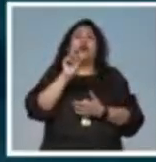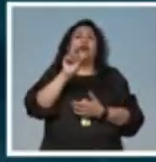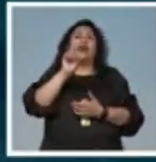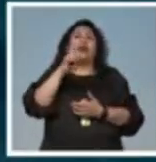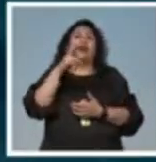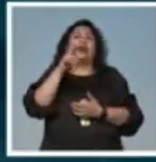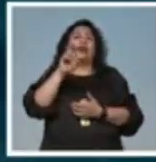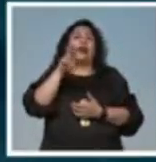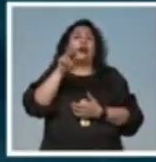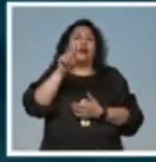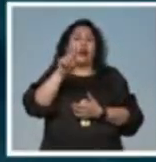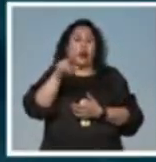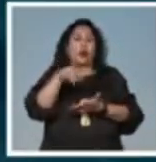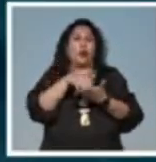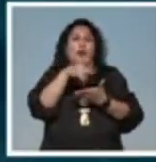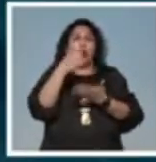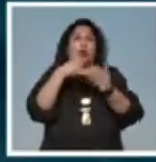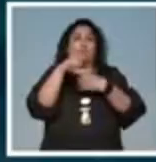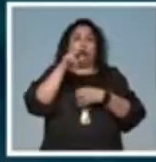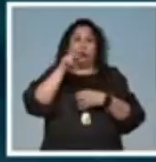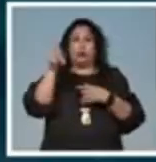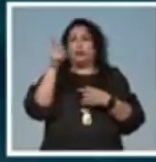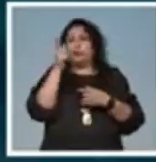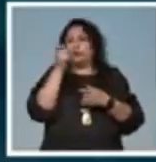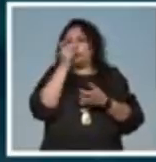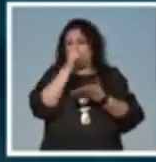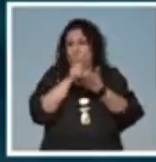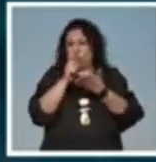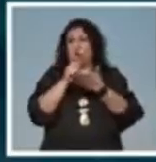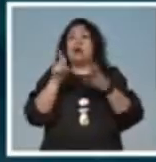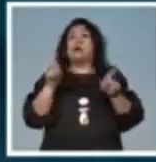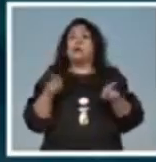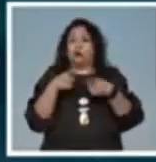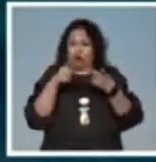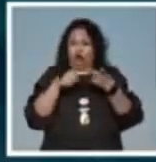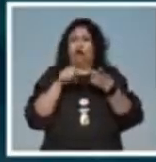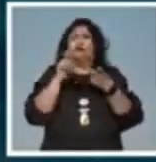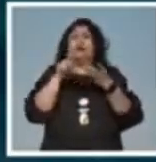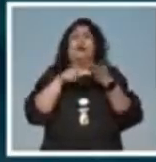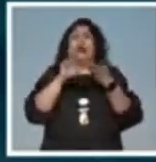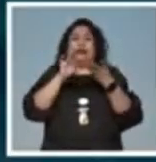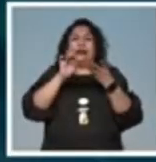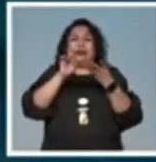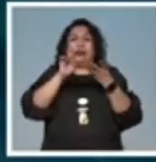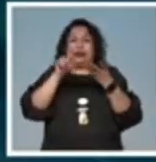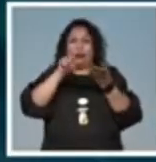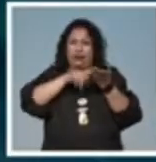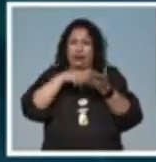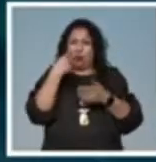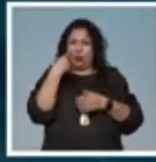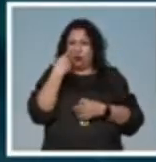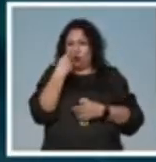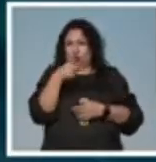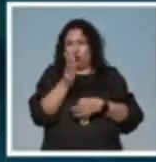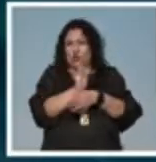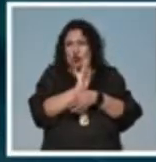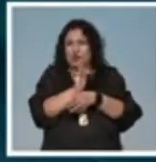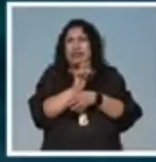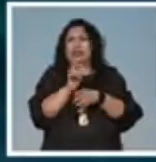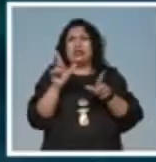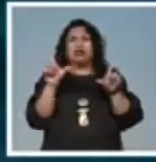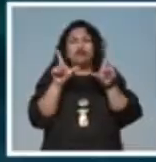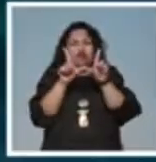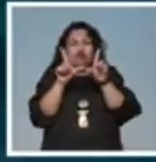York en los 80s. Era músico, escritor e incluso incursionó en el mundo del cabaret. Todo esto se impregna en sus cines,